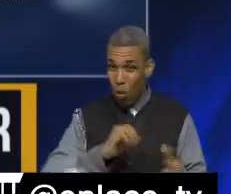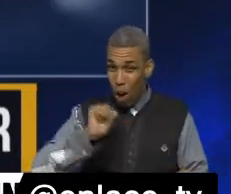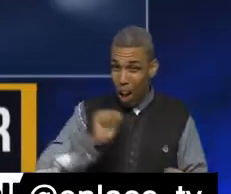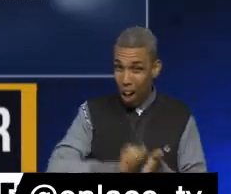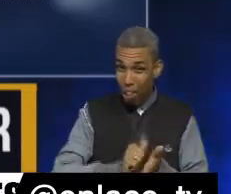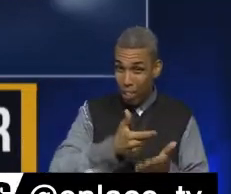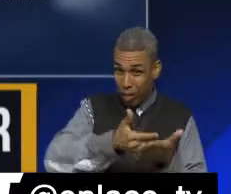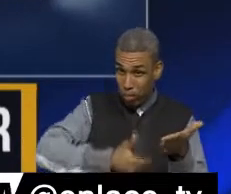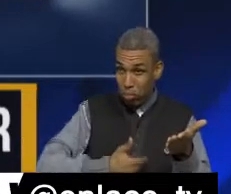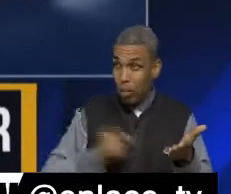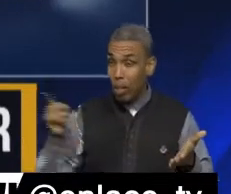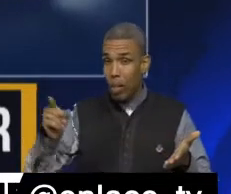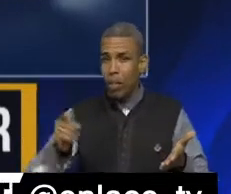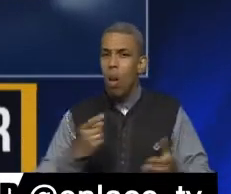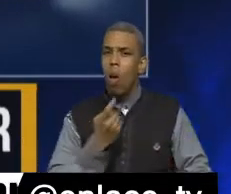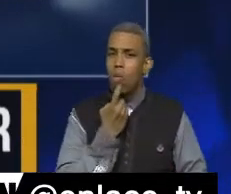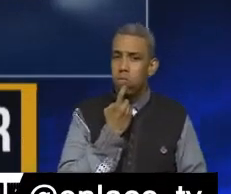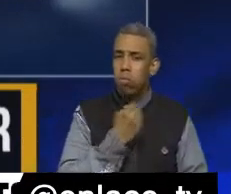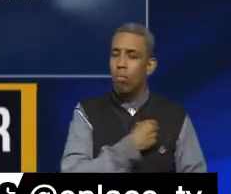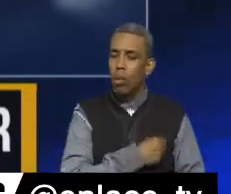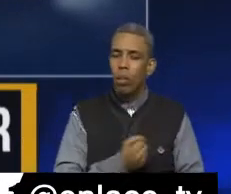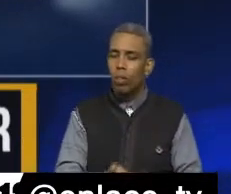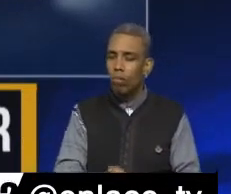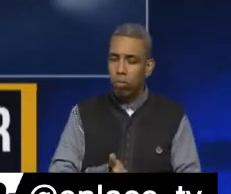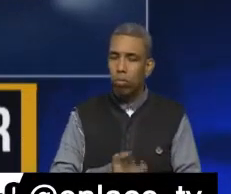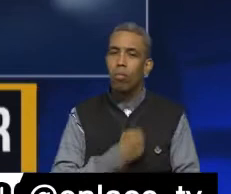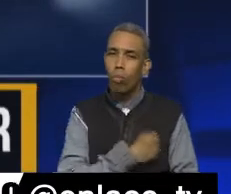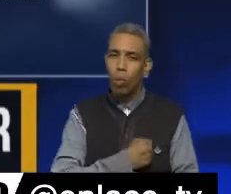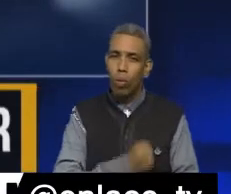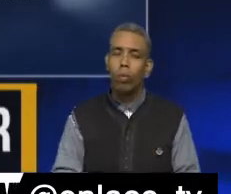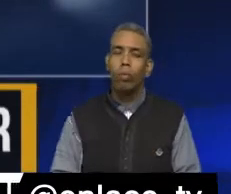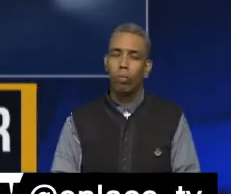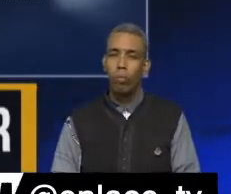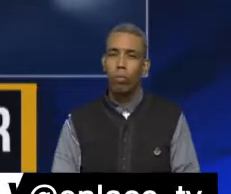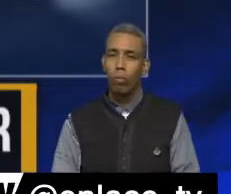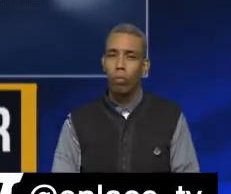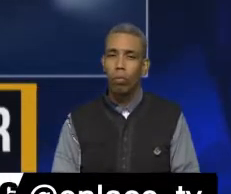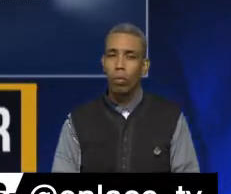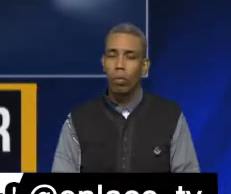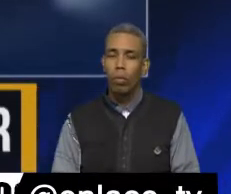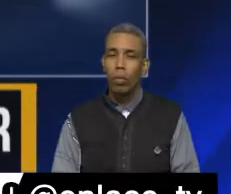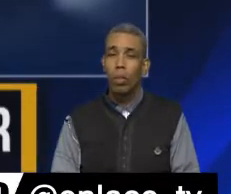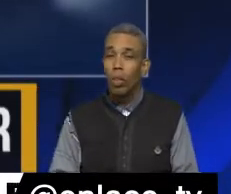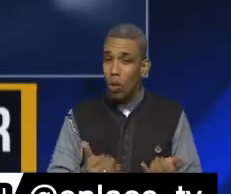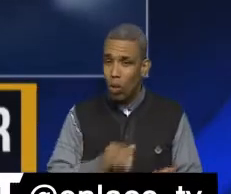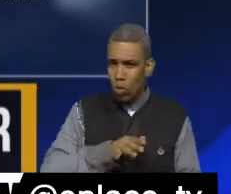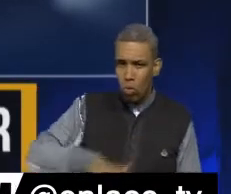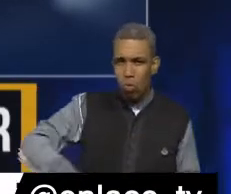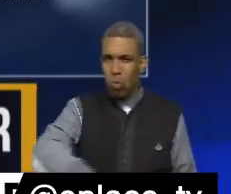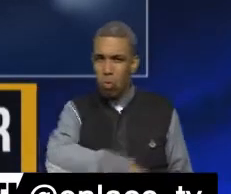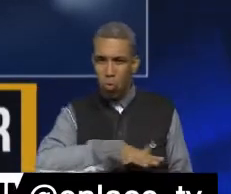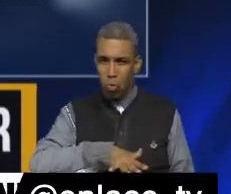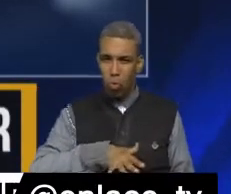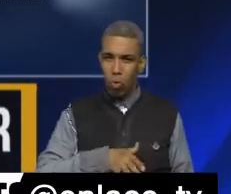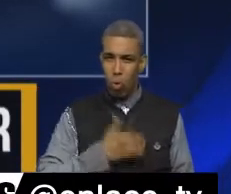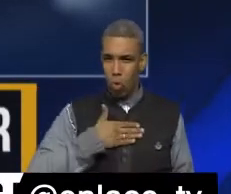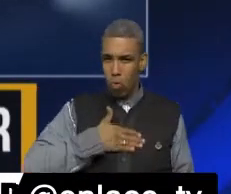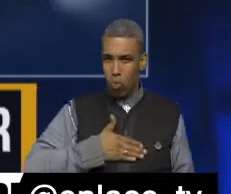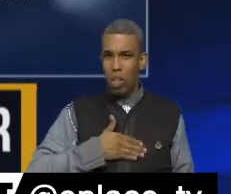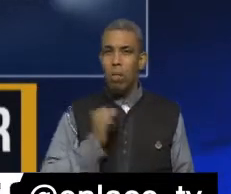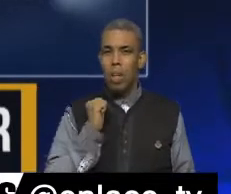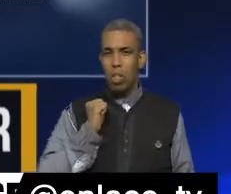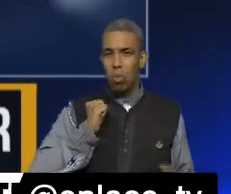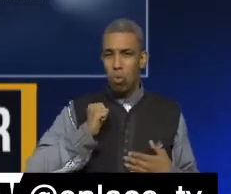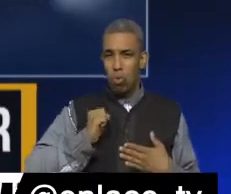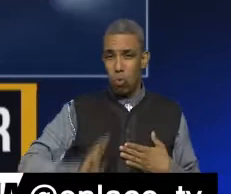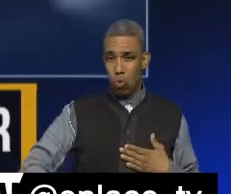situación que se están presentando en todo el territorio nacional. Nosotros hoy desde el sur de Bolívar elevamos nuestra voz de protesta en respaldo